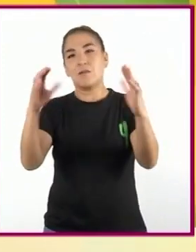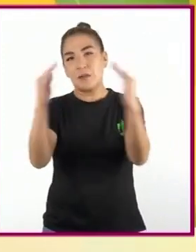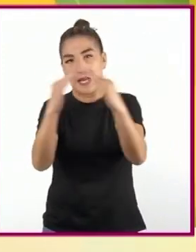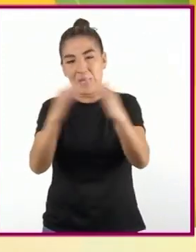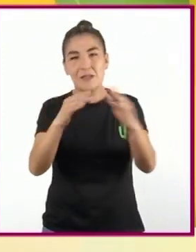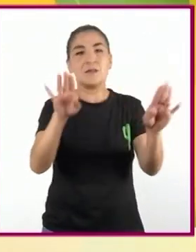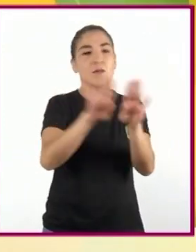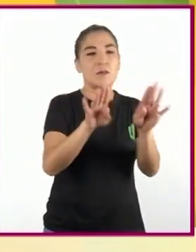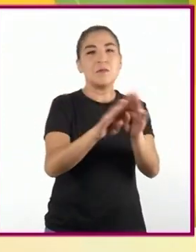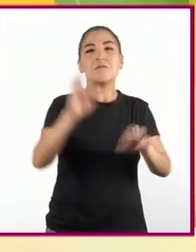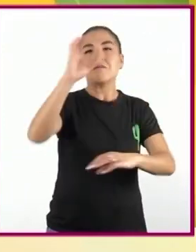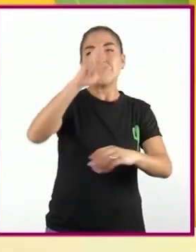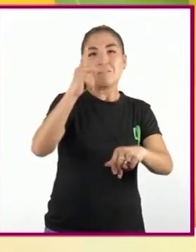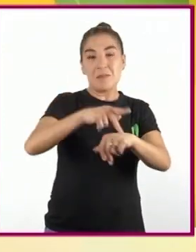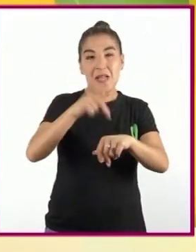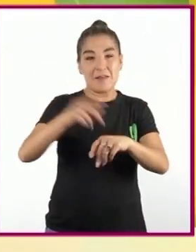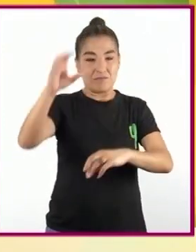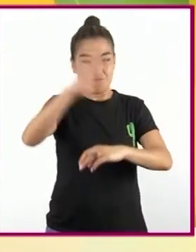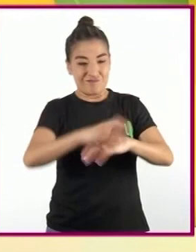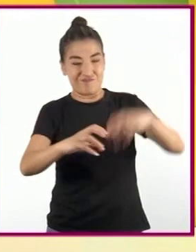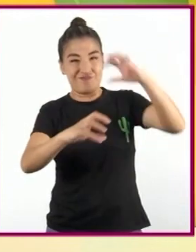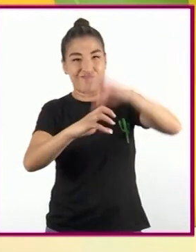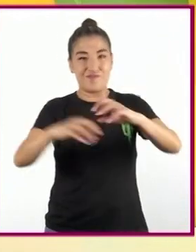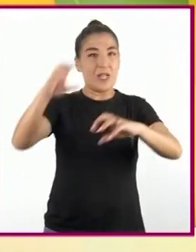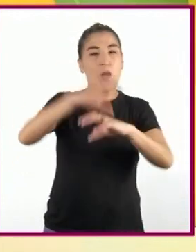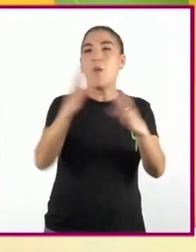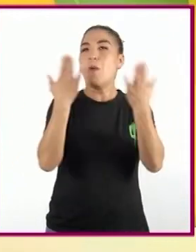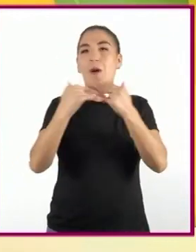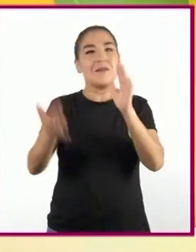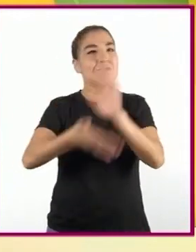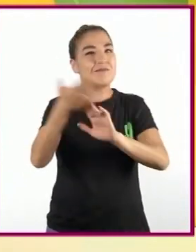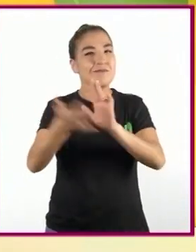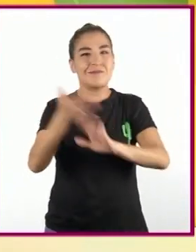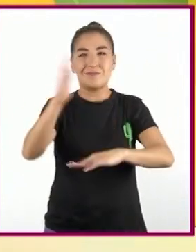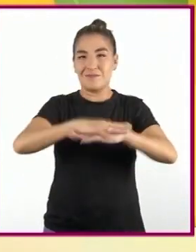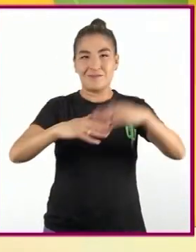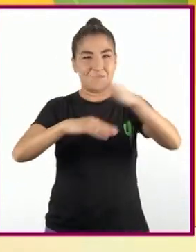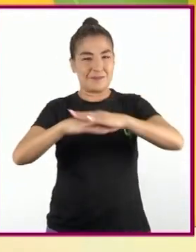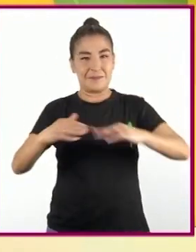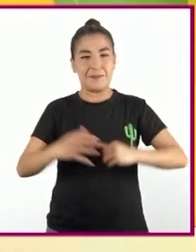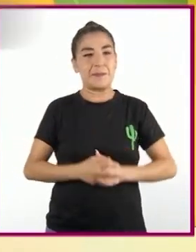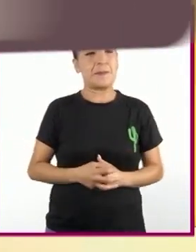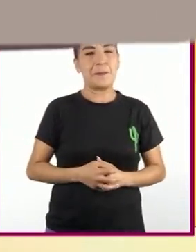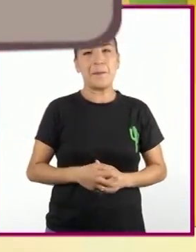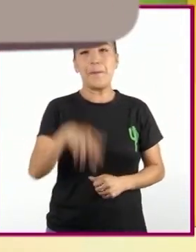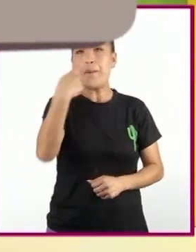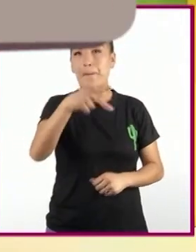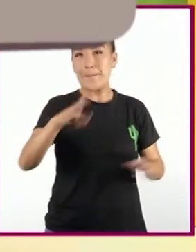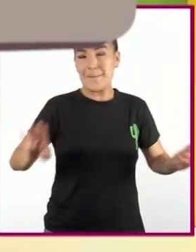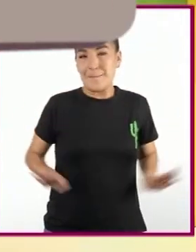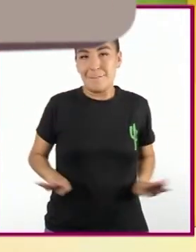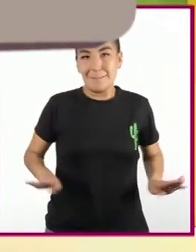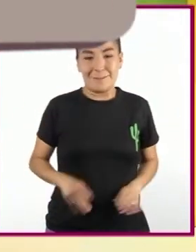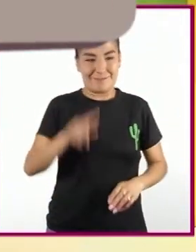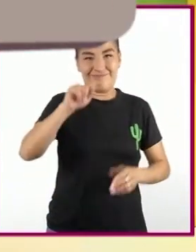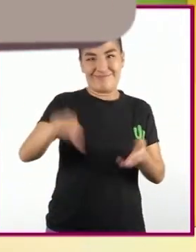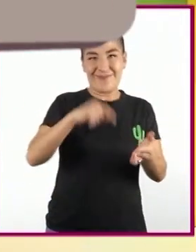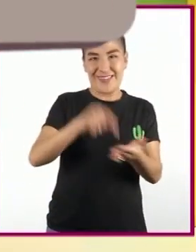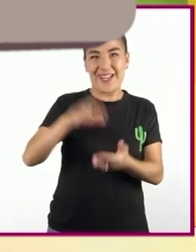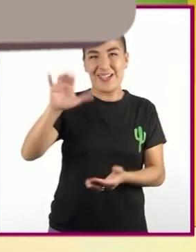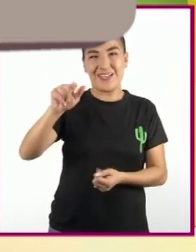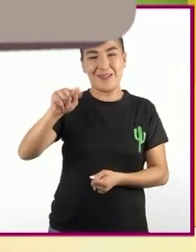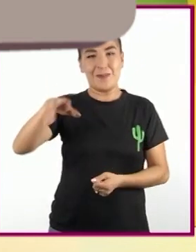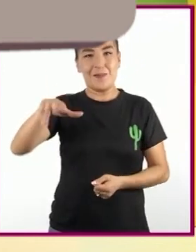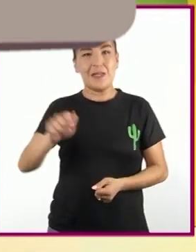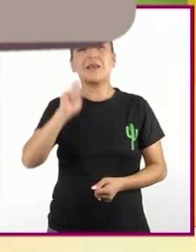piedra sobre piedra, sin ningún material para unir. Un rasgo característico propio de Cantona son